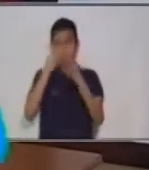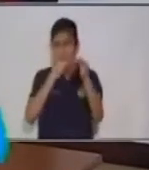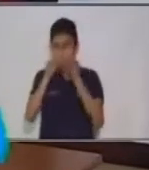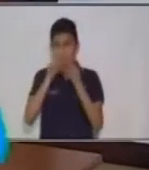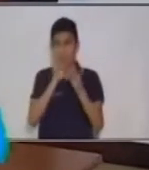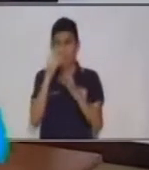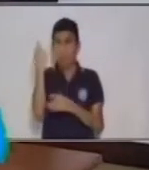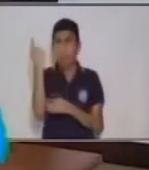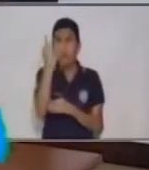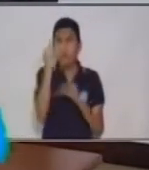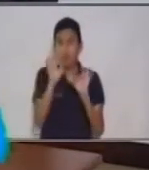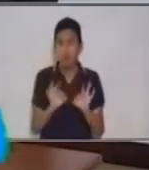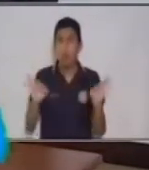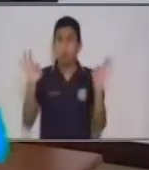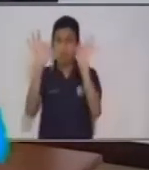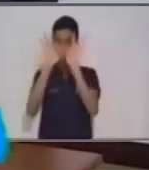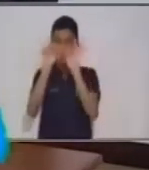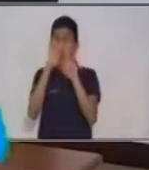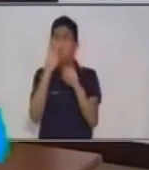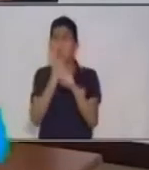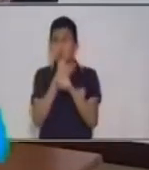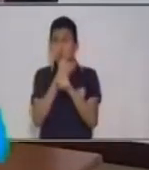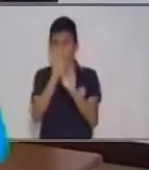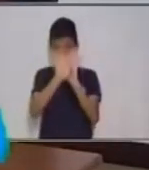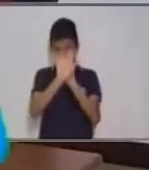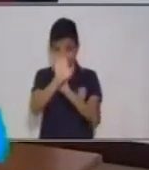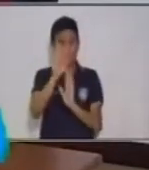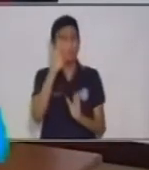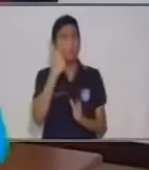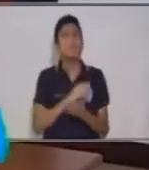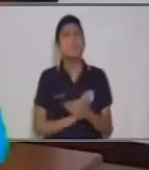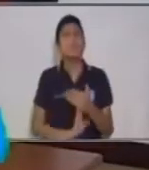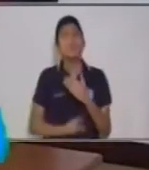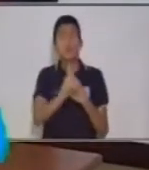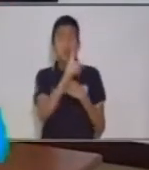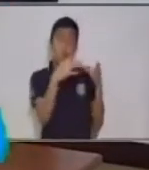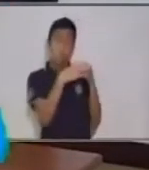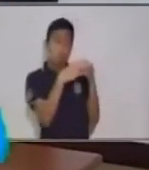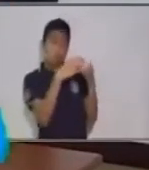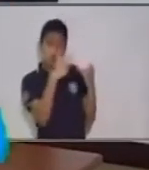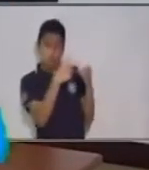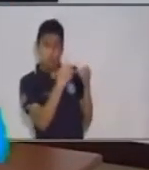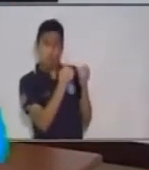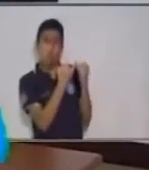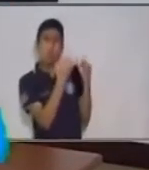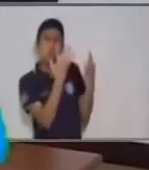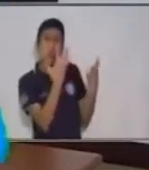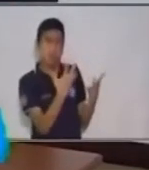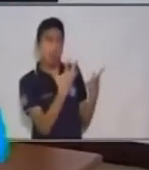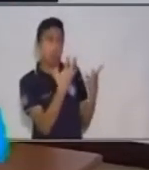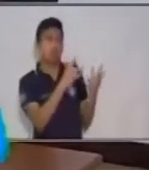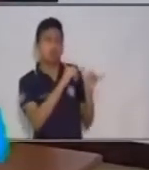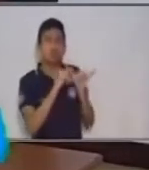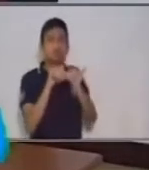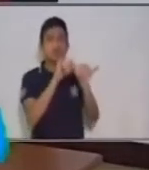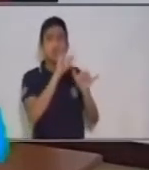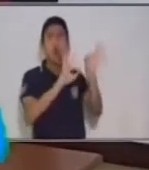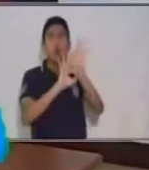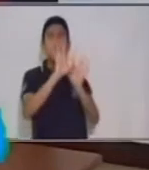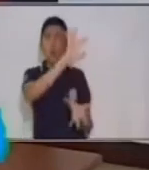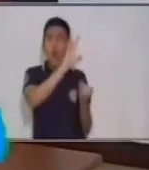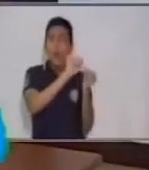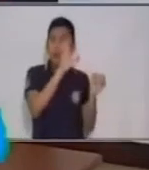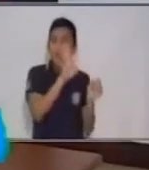ser importantes en su aplicación. Por ejemplo, cuando estábamos viendo un conjunto de números primos o números enteros,